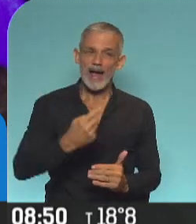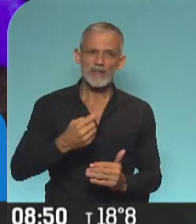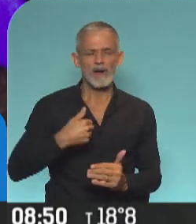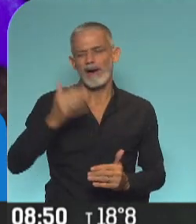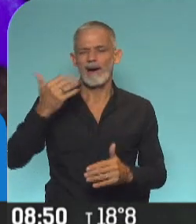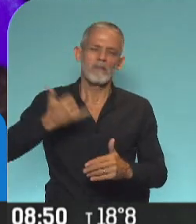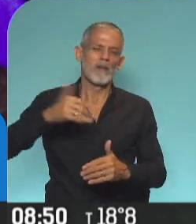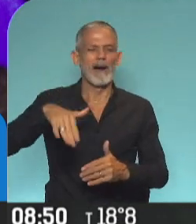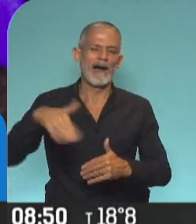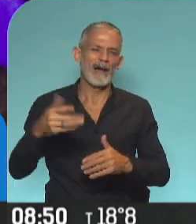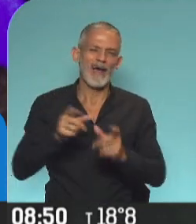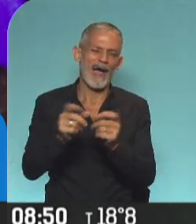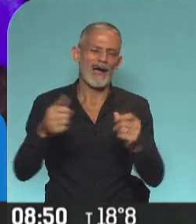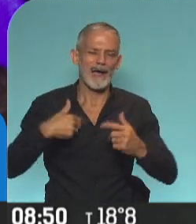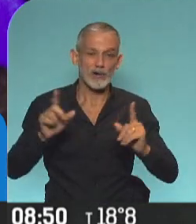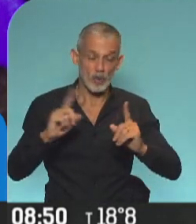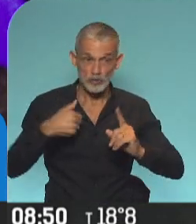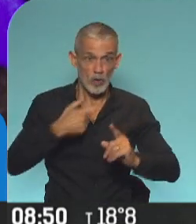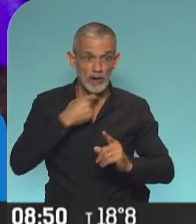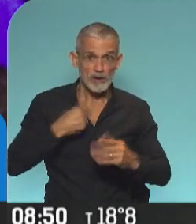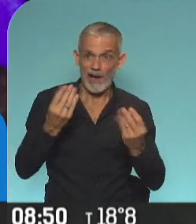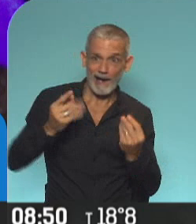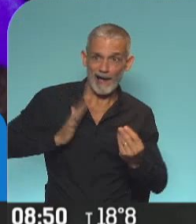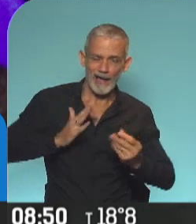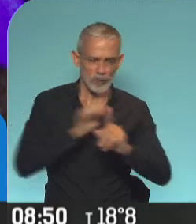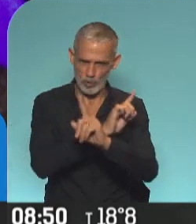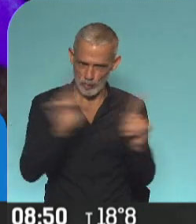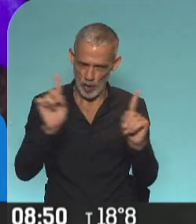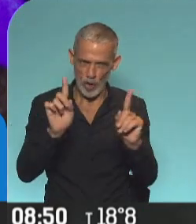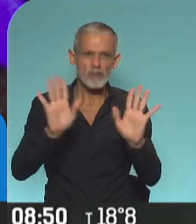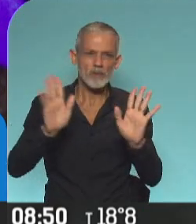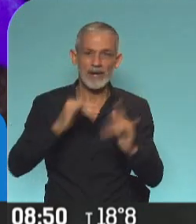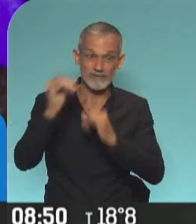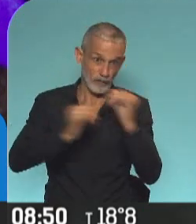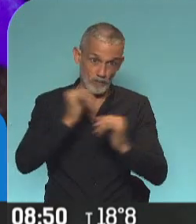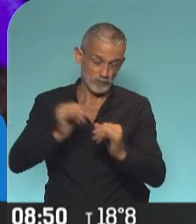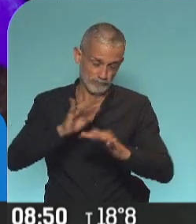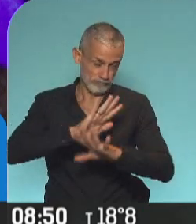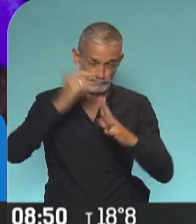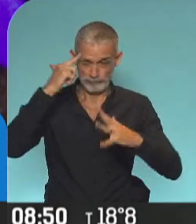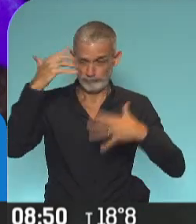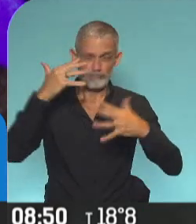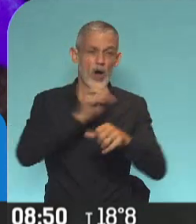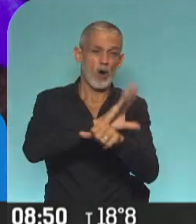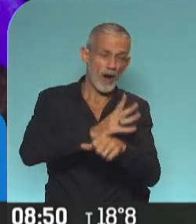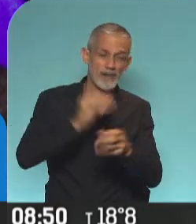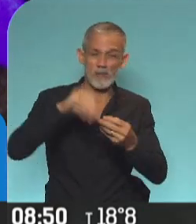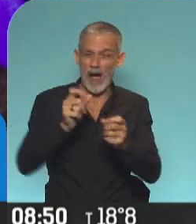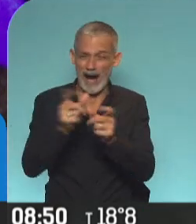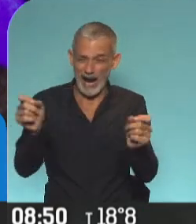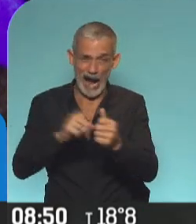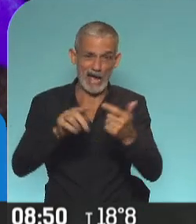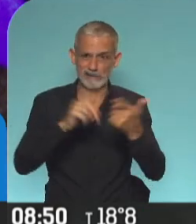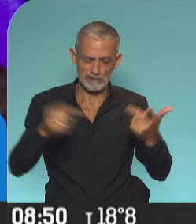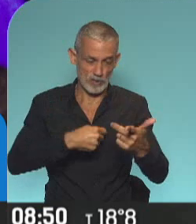más el riesgo yo no quiero atormentar a nadie con datos porque los datos son imagínate entre el coronavirus el cáncer las